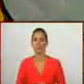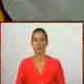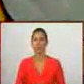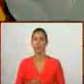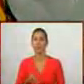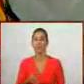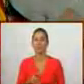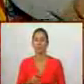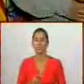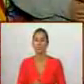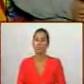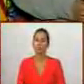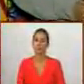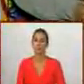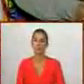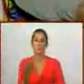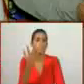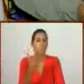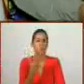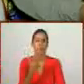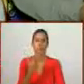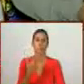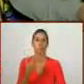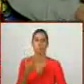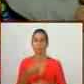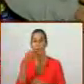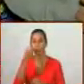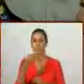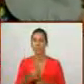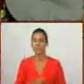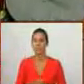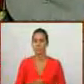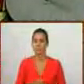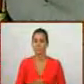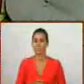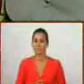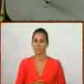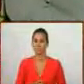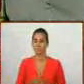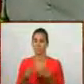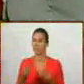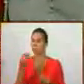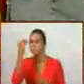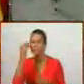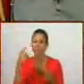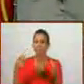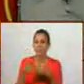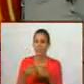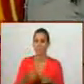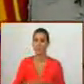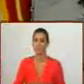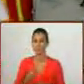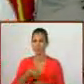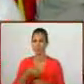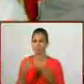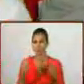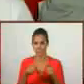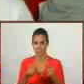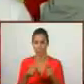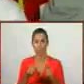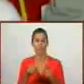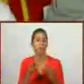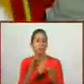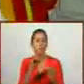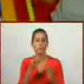Tocuco, quien, bueno, nos va a dar las apreciaciones y qué tan favorecidos están con esta reunión. Bueno, nosotros hemos tratado sobre